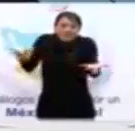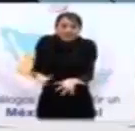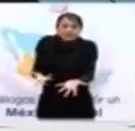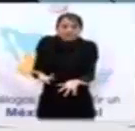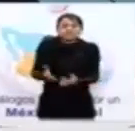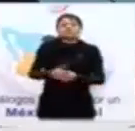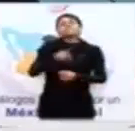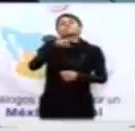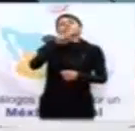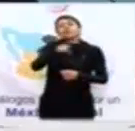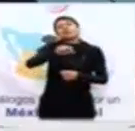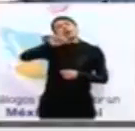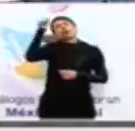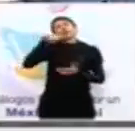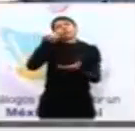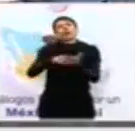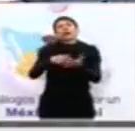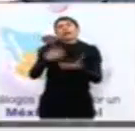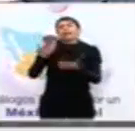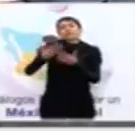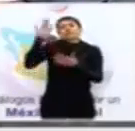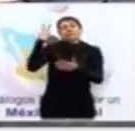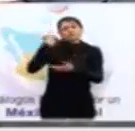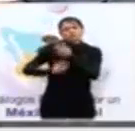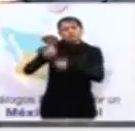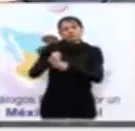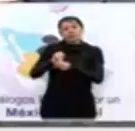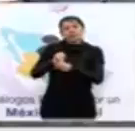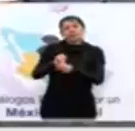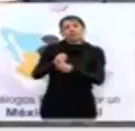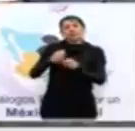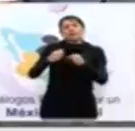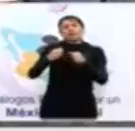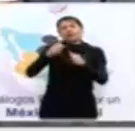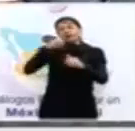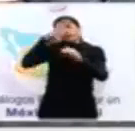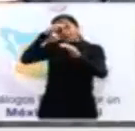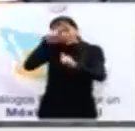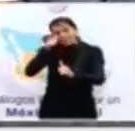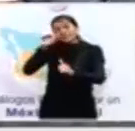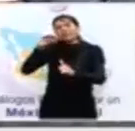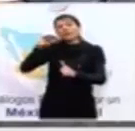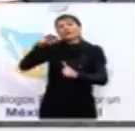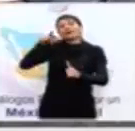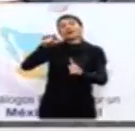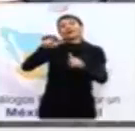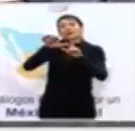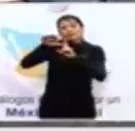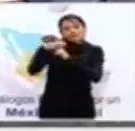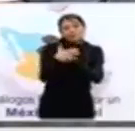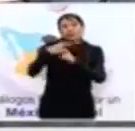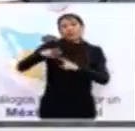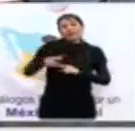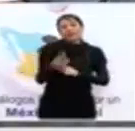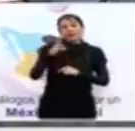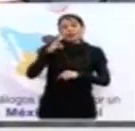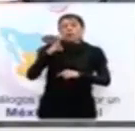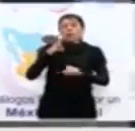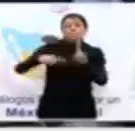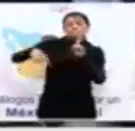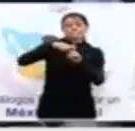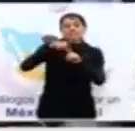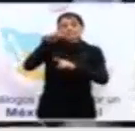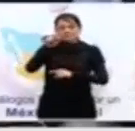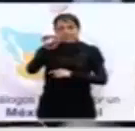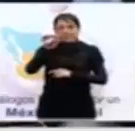en Río +20, en la convención de Río +20 se suscribió un acuerdo firmado por la mayor parte de los países del mundo,